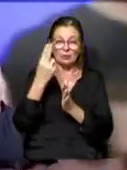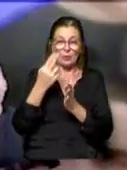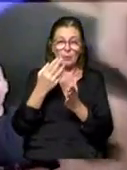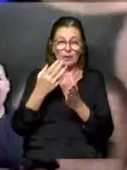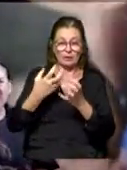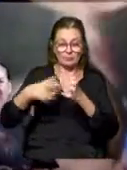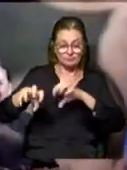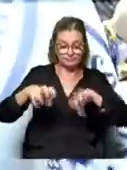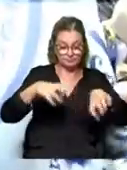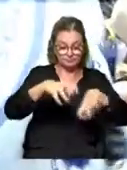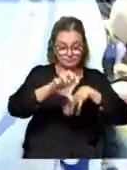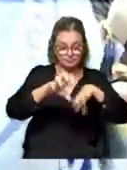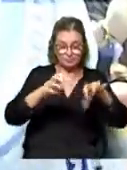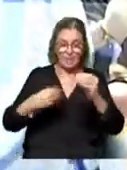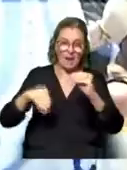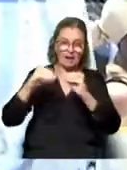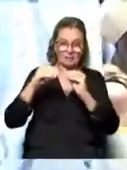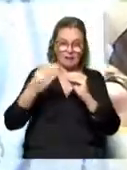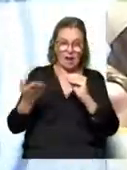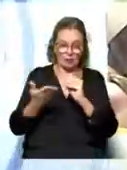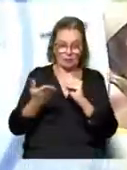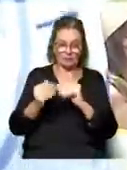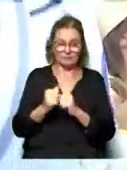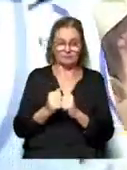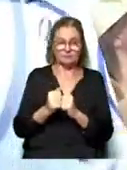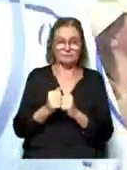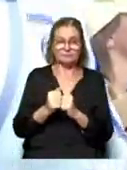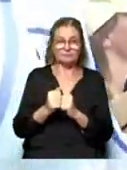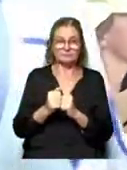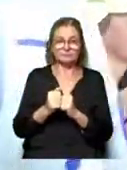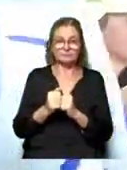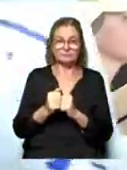más la Guardia Republicana.